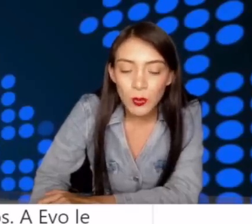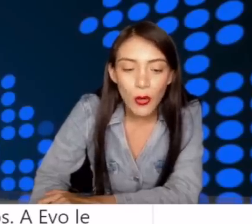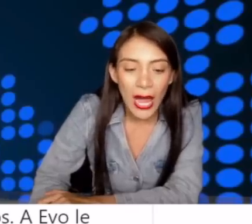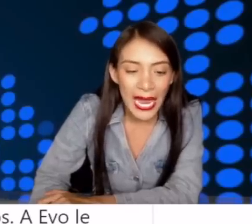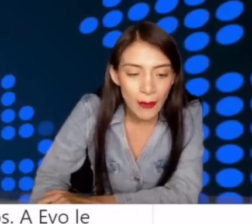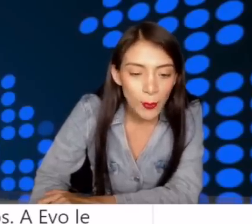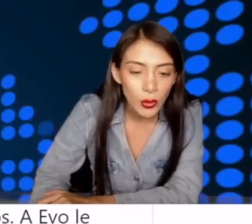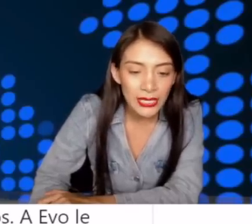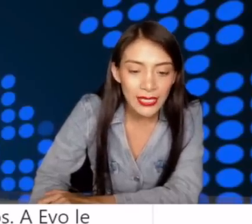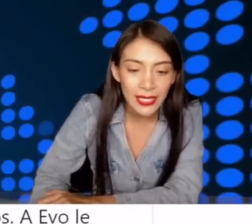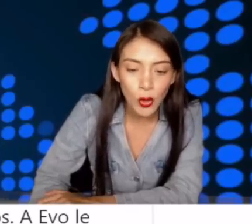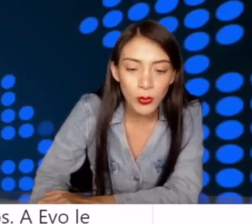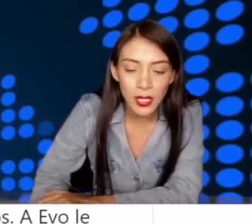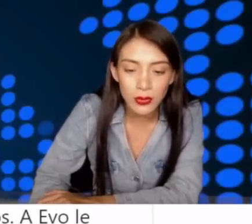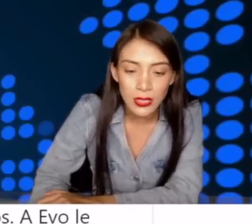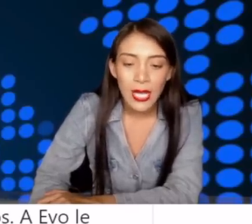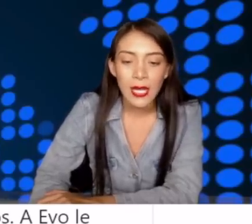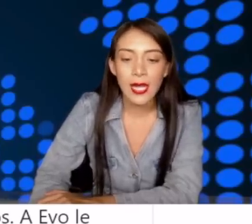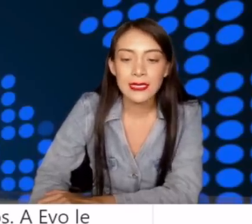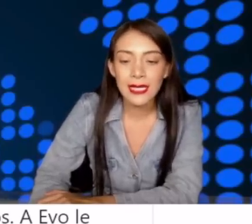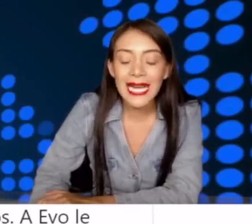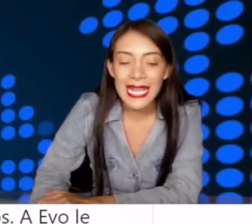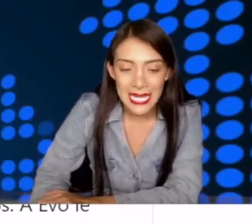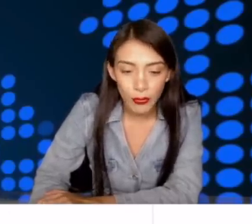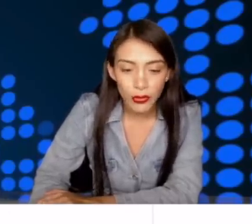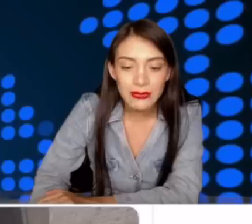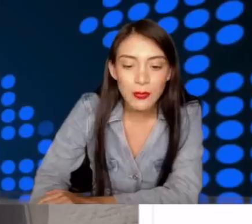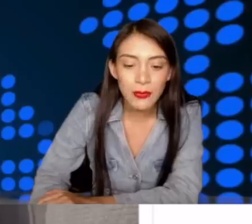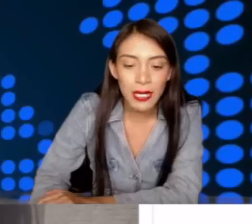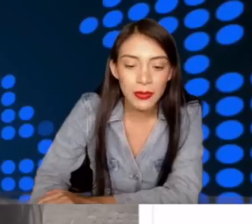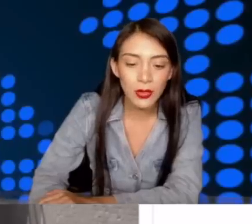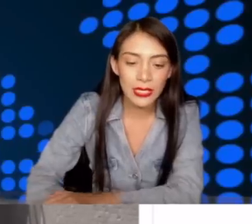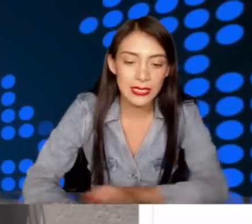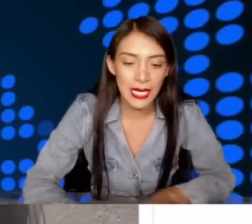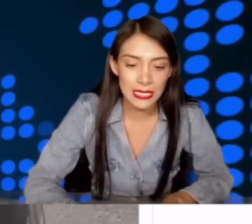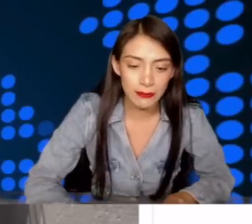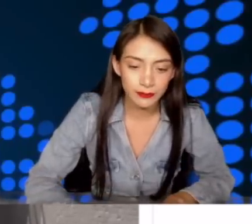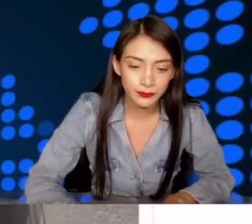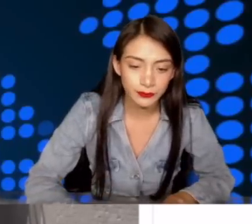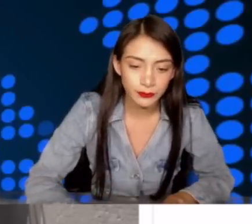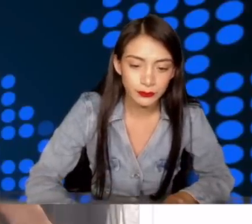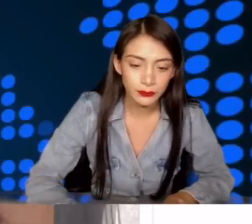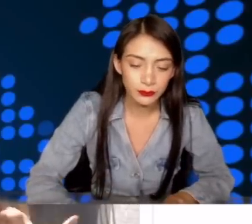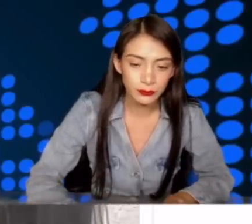ha tumbado a Evo, pero quiere que gobiernos sigan cayendo. Entonces vamos a ver el video y dice así.